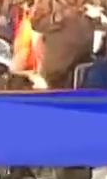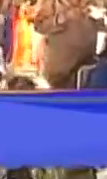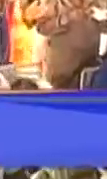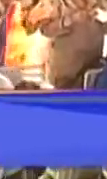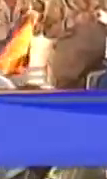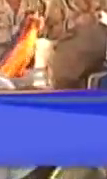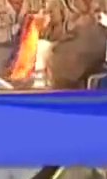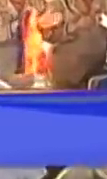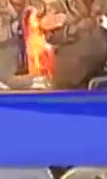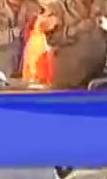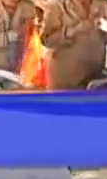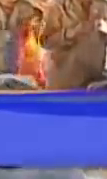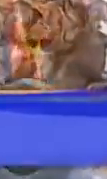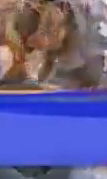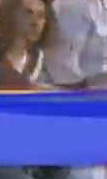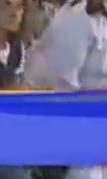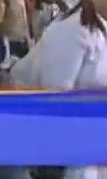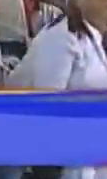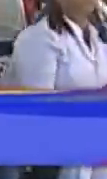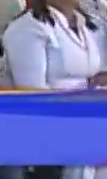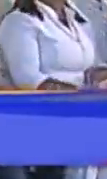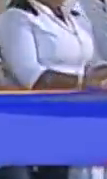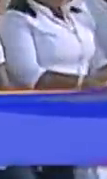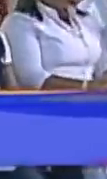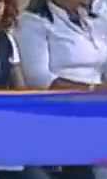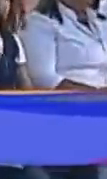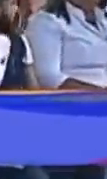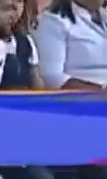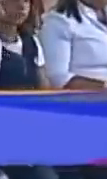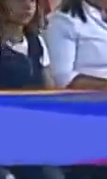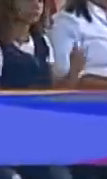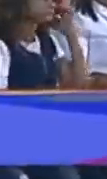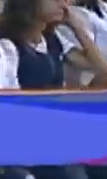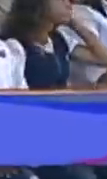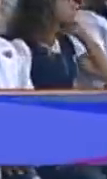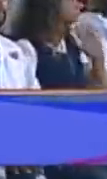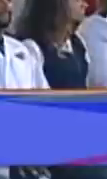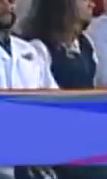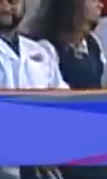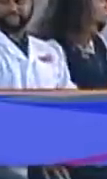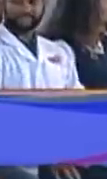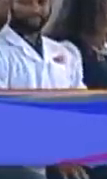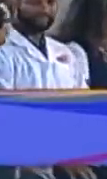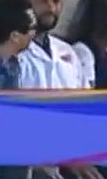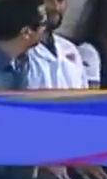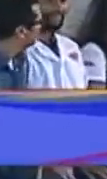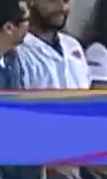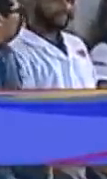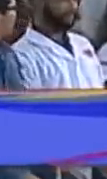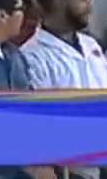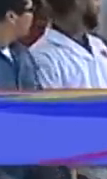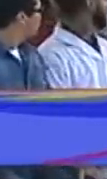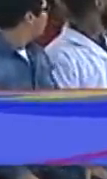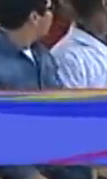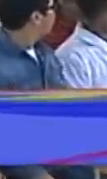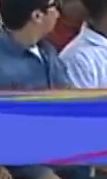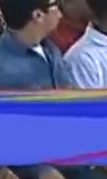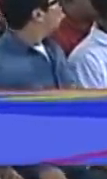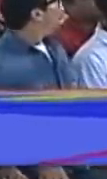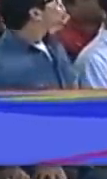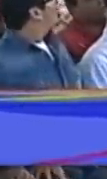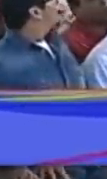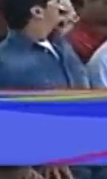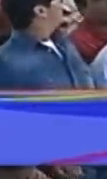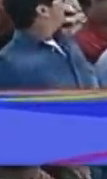Miranda. Recordemos que el día de ayer también fue relanzada la gran misión Cuadrantes de Paz, una misión que viene cumpliendo un